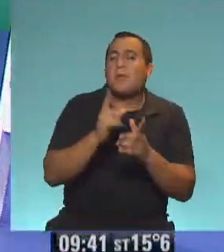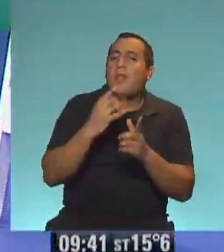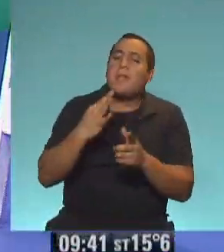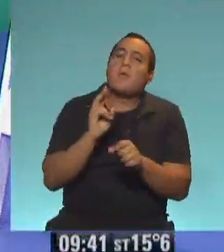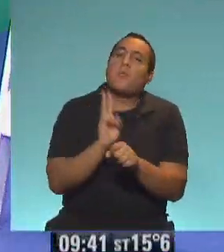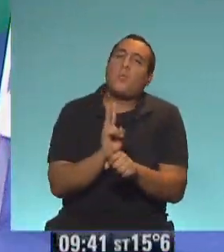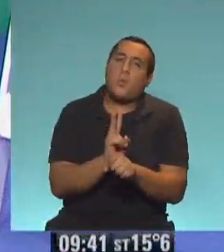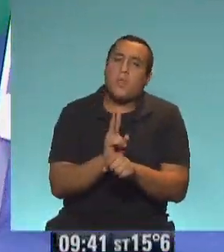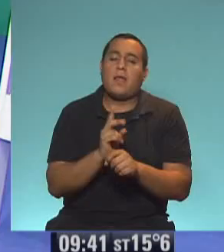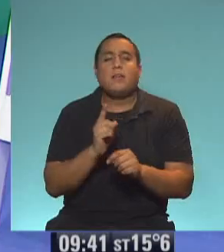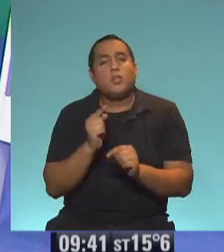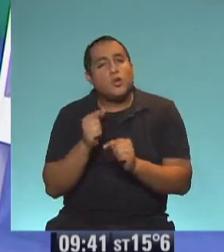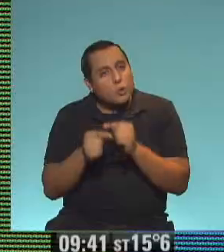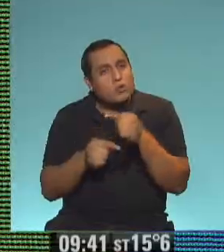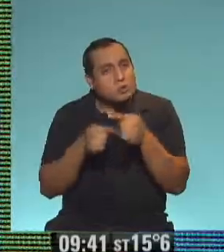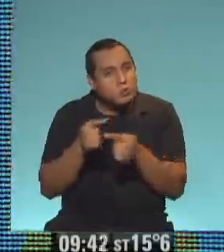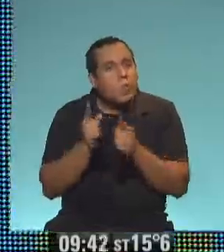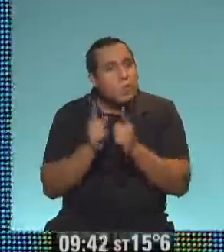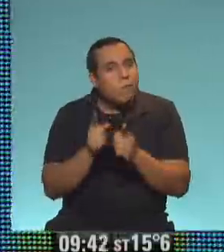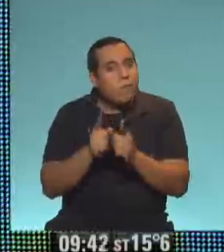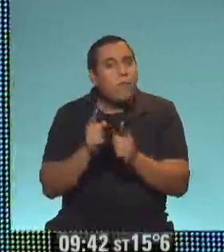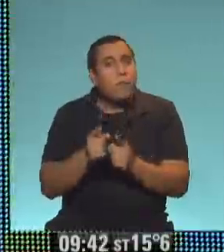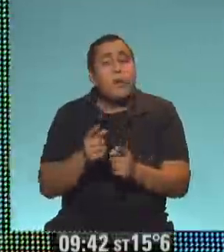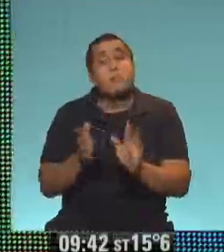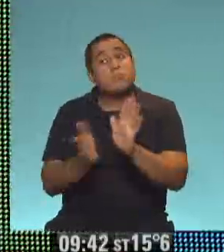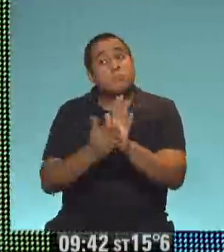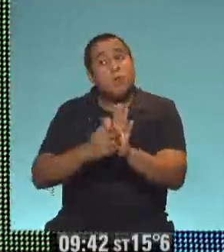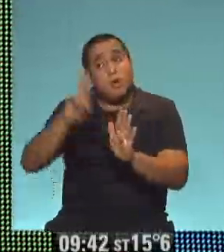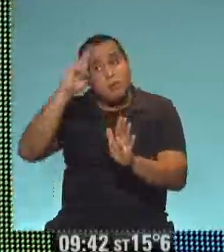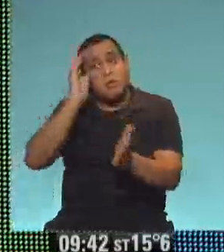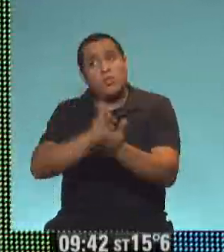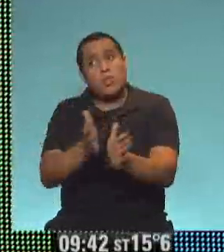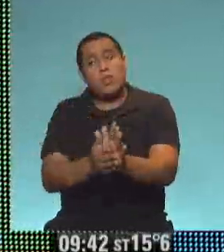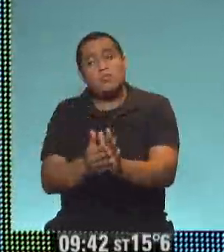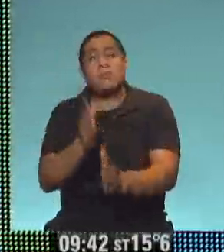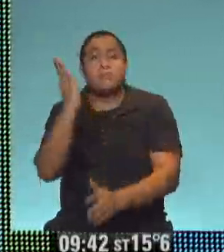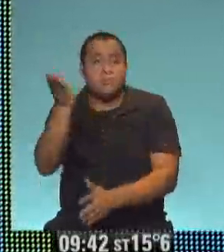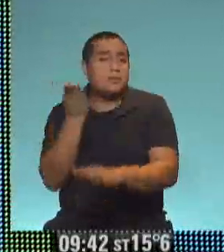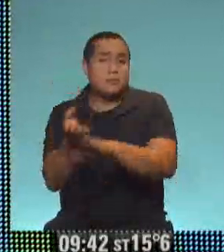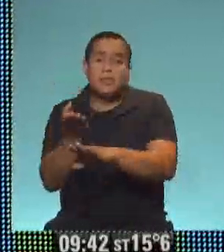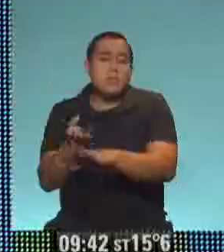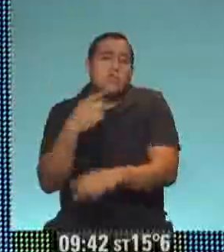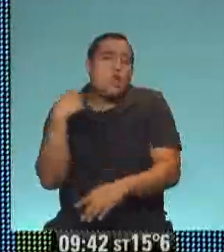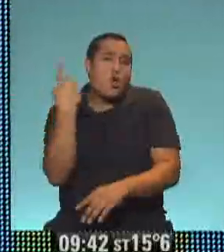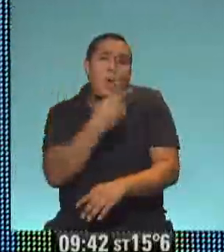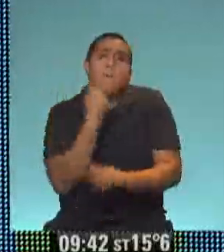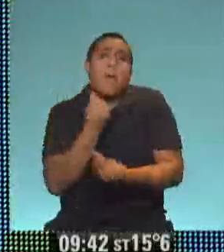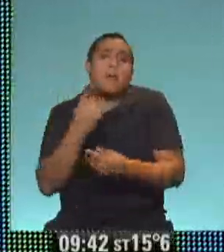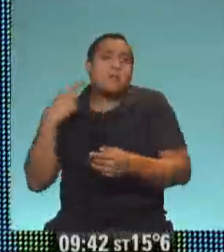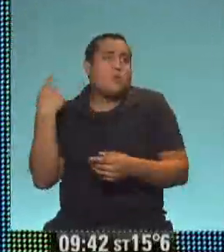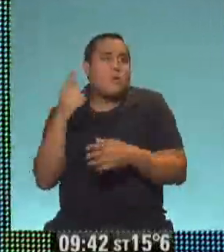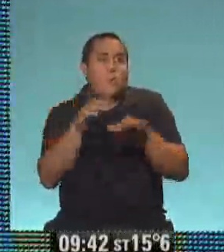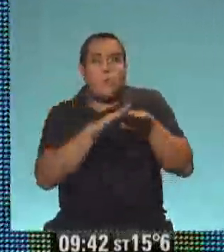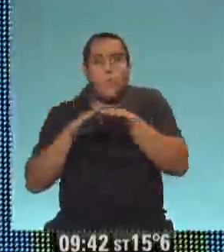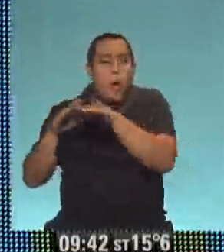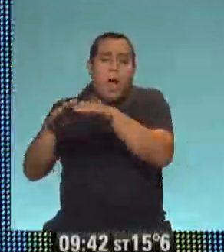y seguir muy de cerca para que sean respetados. Exactamente. Está muy bien. Entre todos, para una cuestión de una igualdad